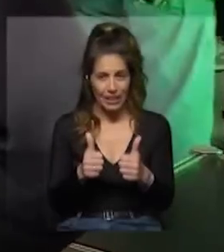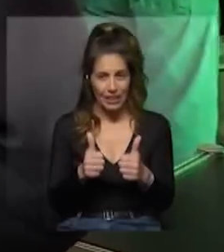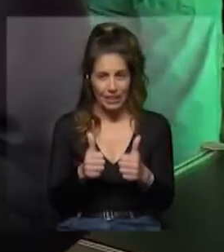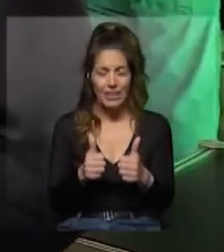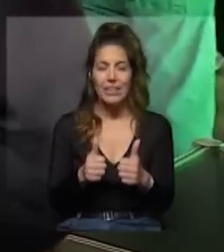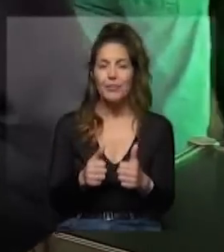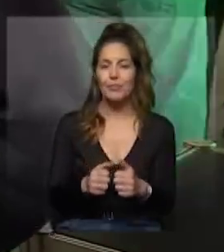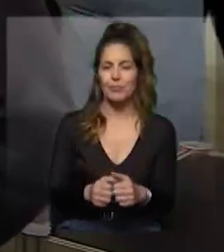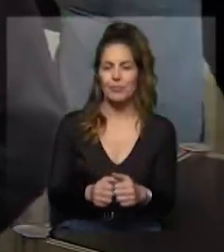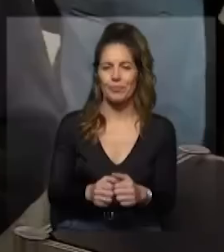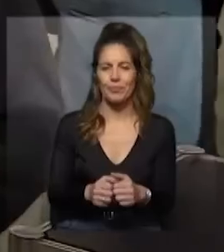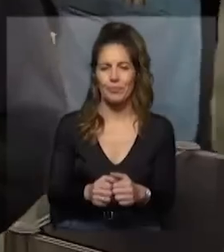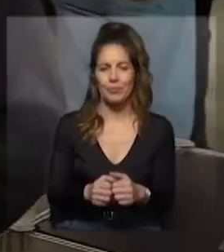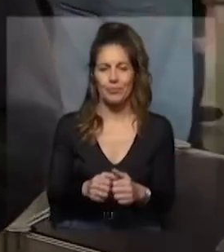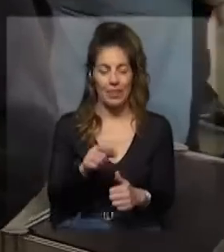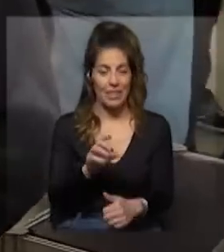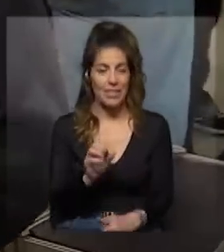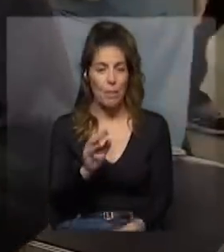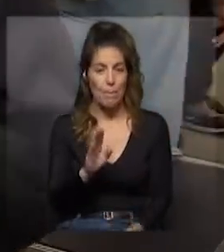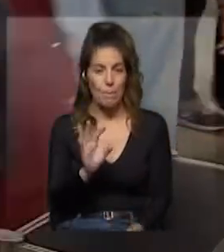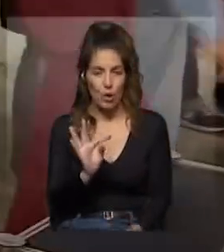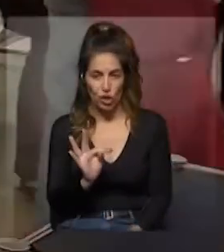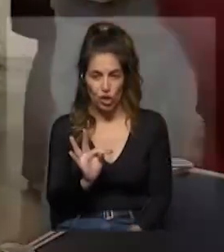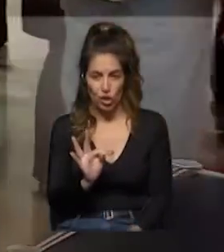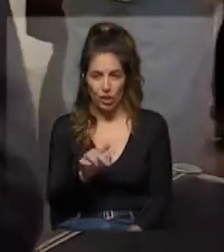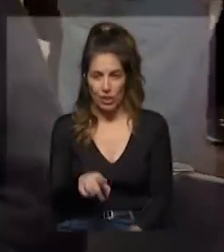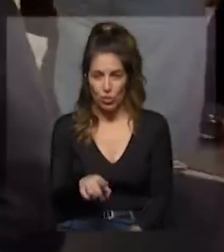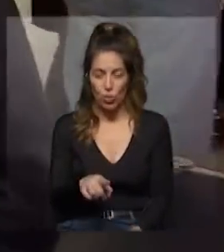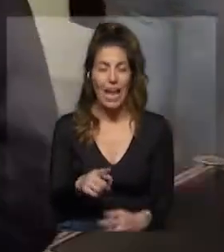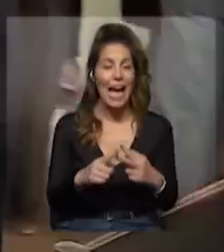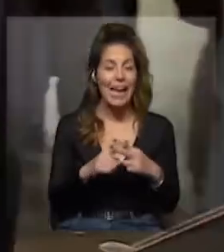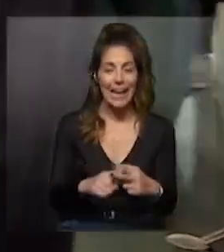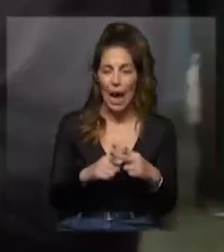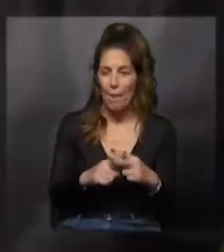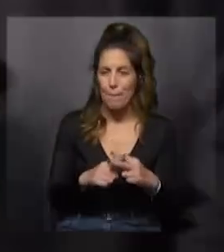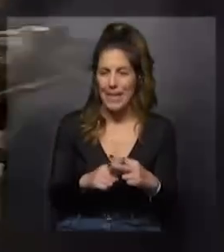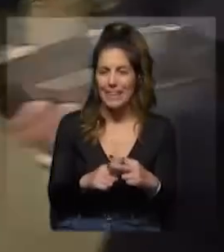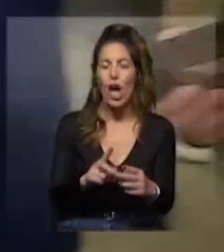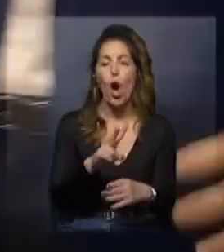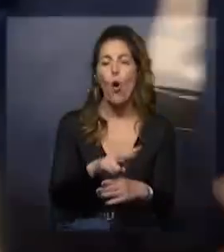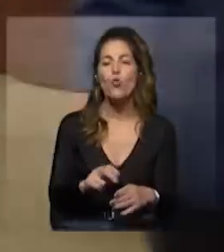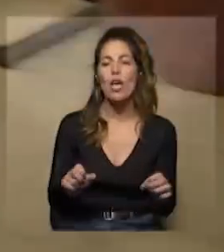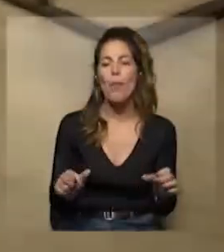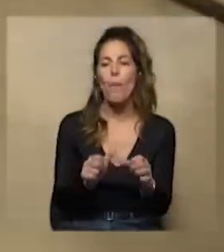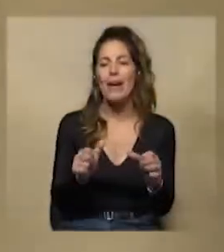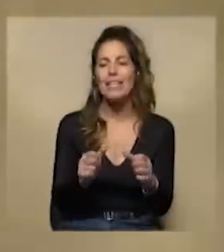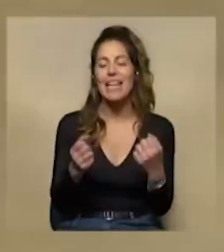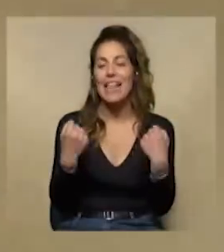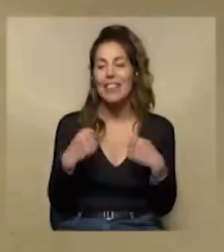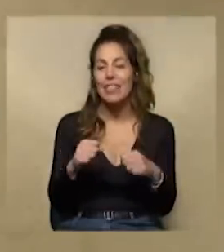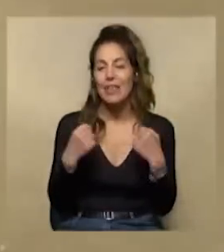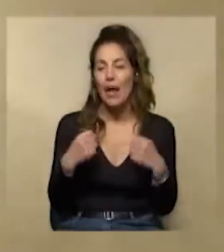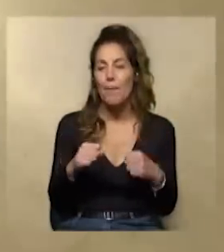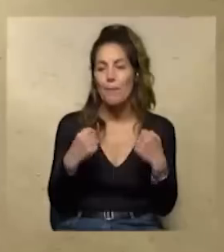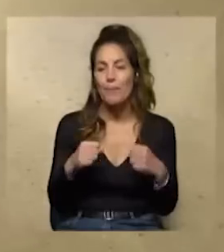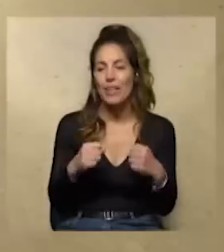exactamente Y tenemos a spot exactamente spot Es una herramienta que nosotros usamos para hacer relevamiento de